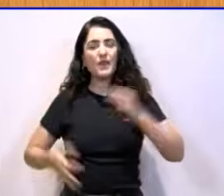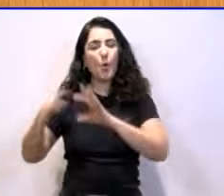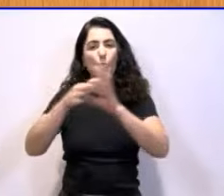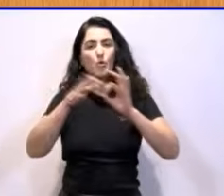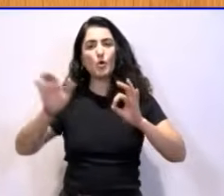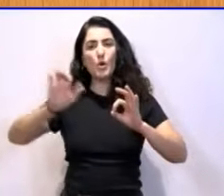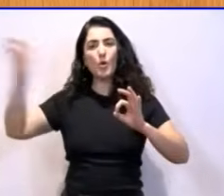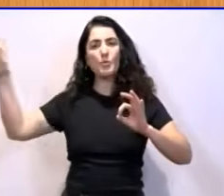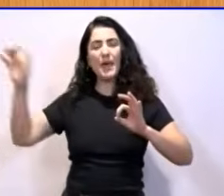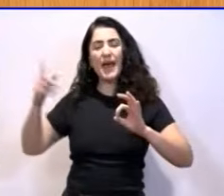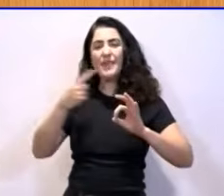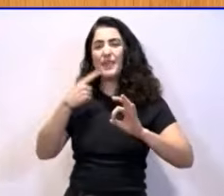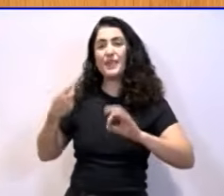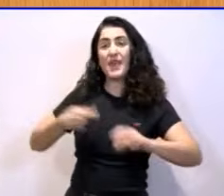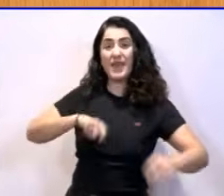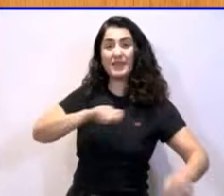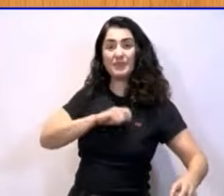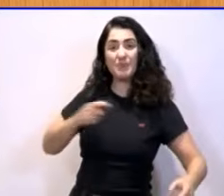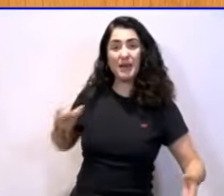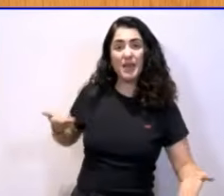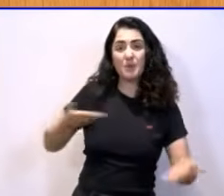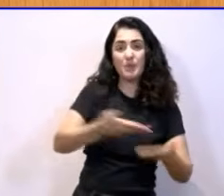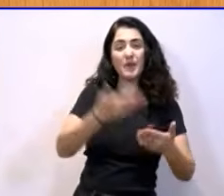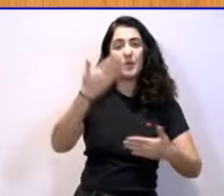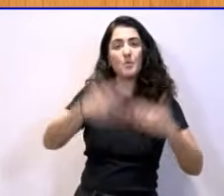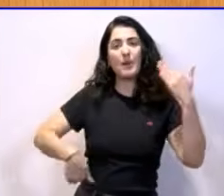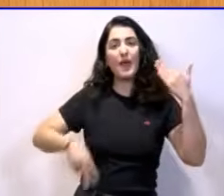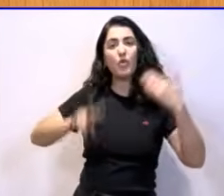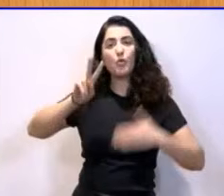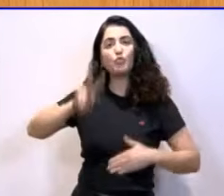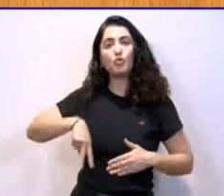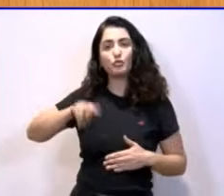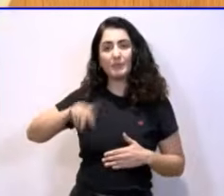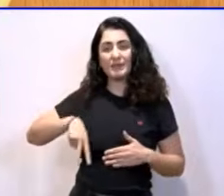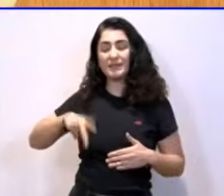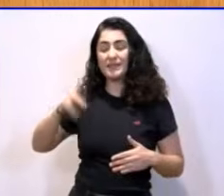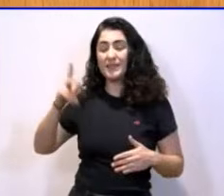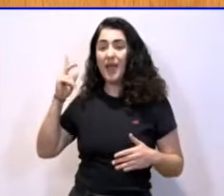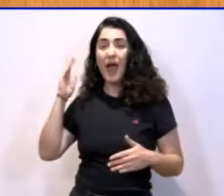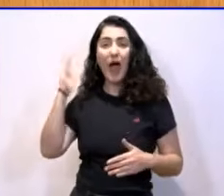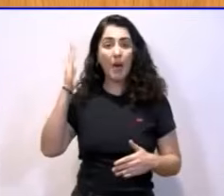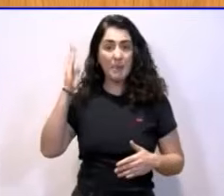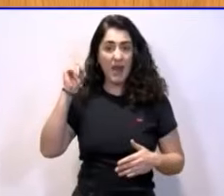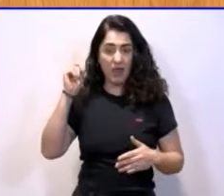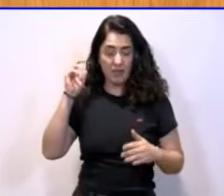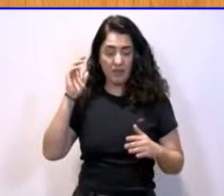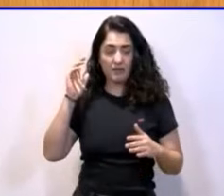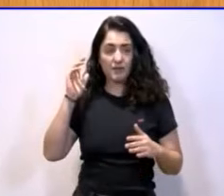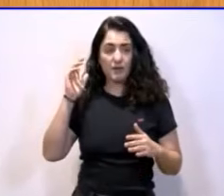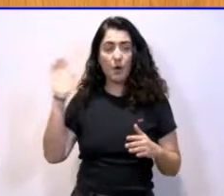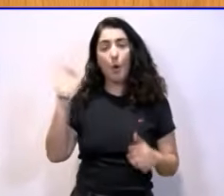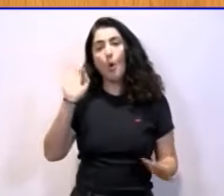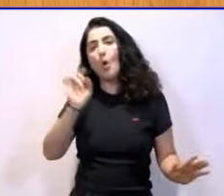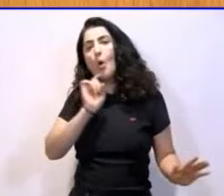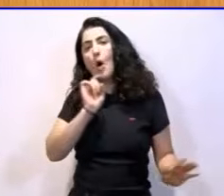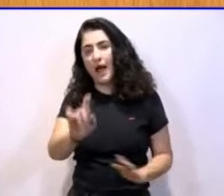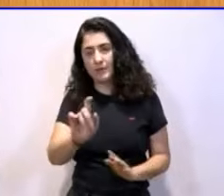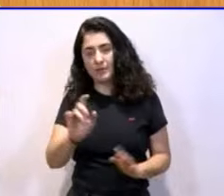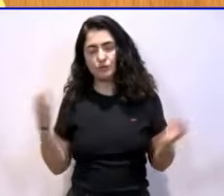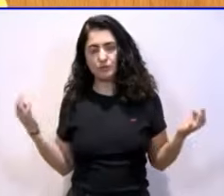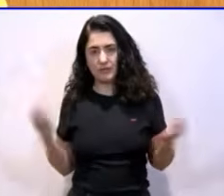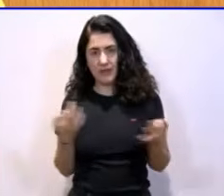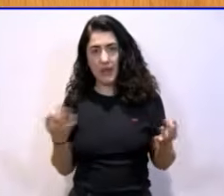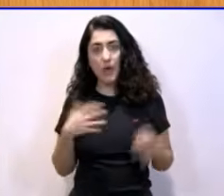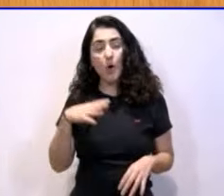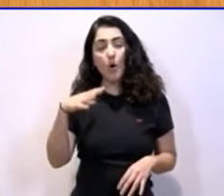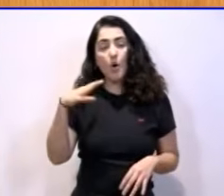Europea que requiere a España por plazo de 2 meses y amenaza, por decirlo de alguna manera, o avisa de que